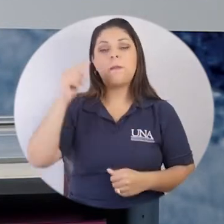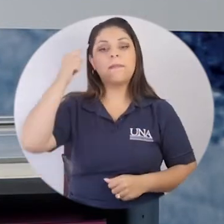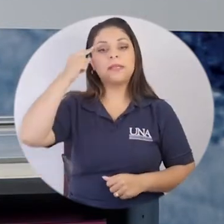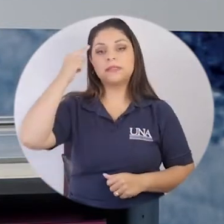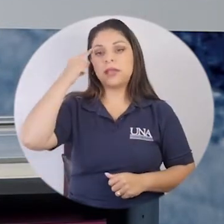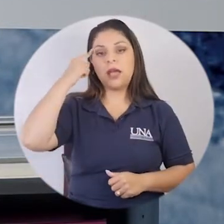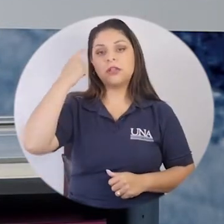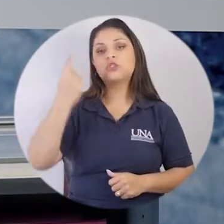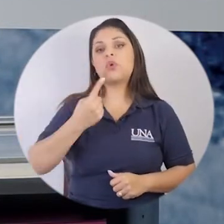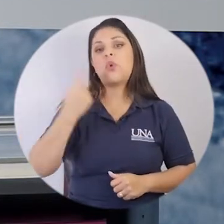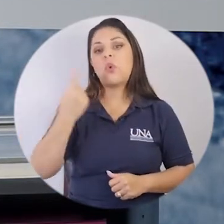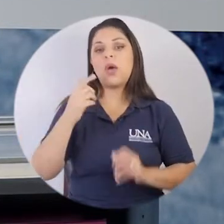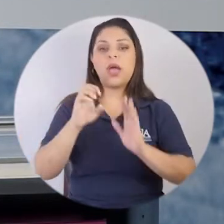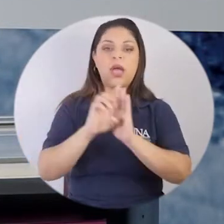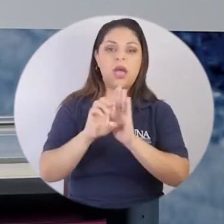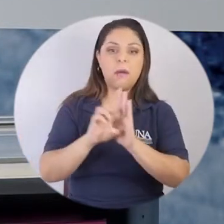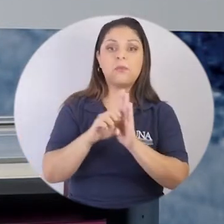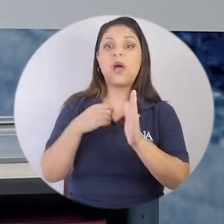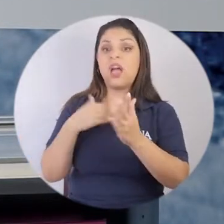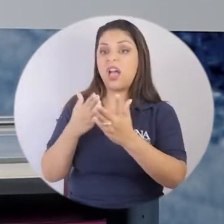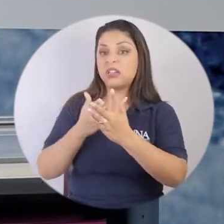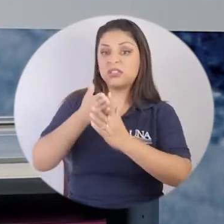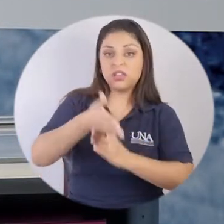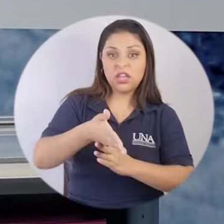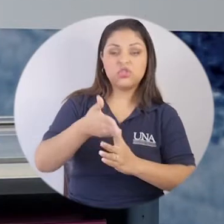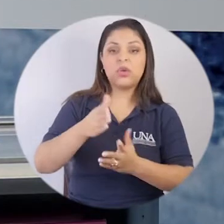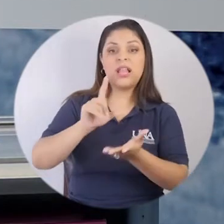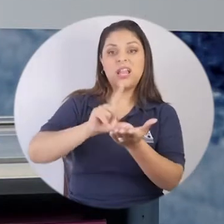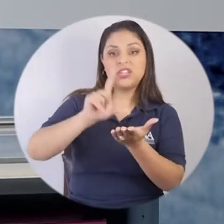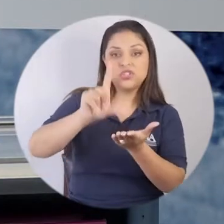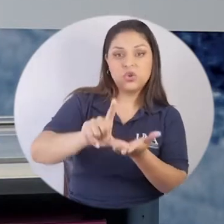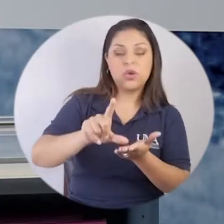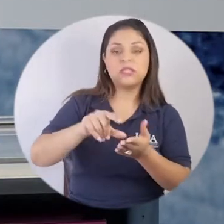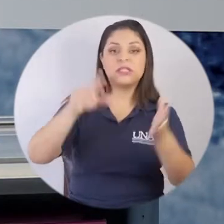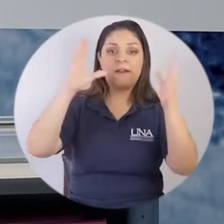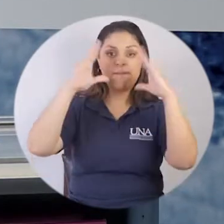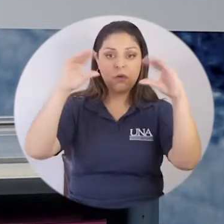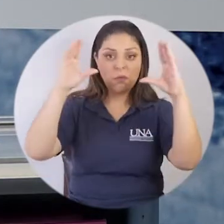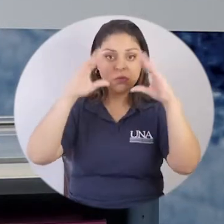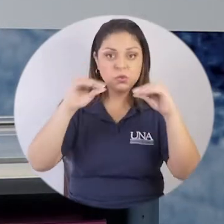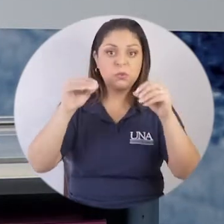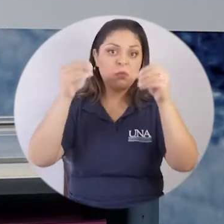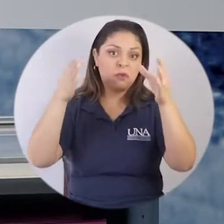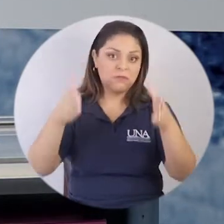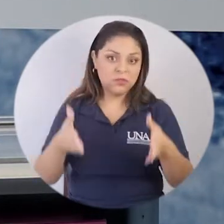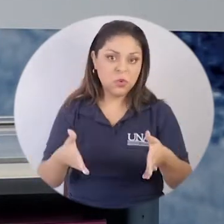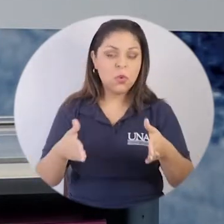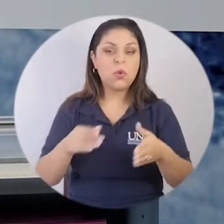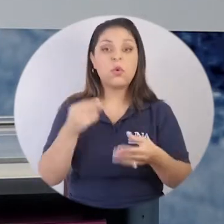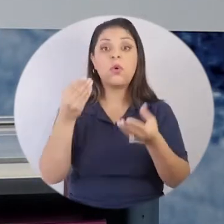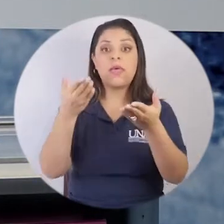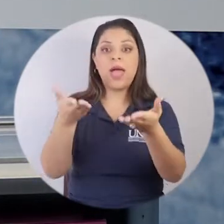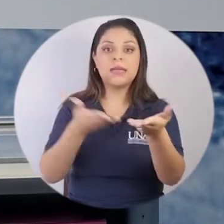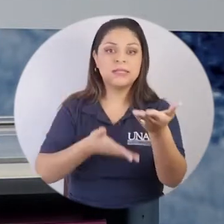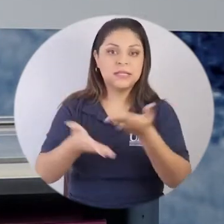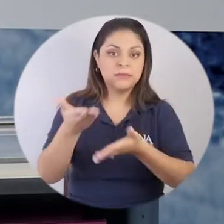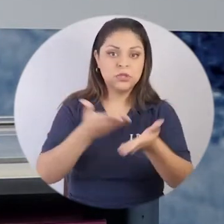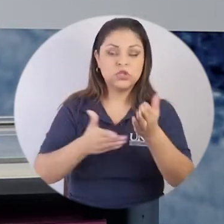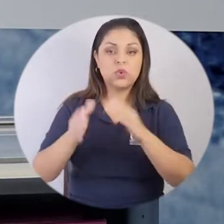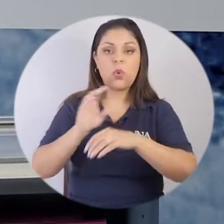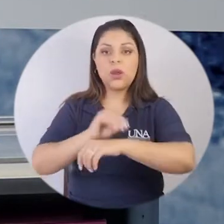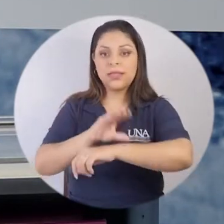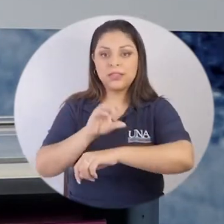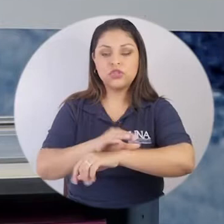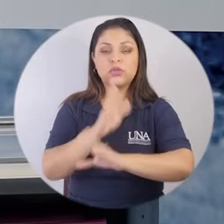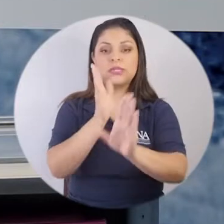pensar solo, por ejemplo, en que tengan acceso a las lecciones, a la información que da el profesor, ¿verdad?, o que puedan recibir incluso un